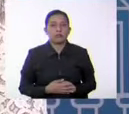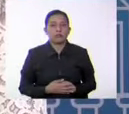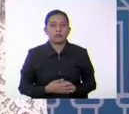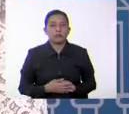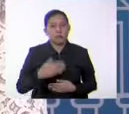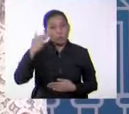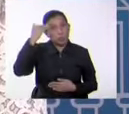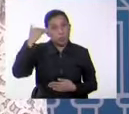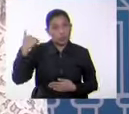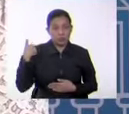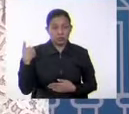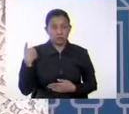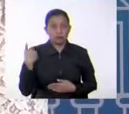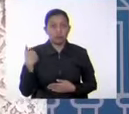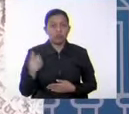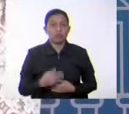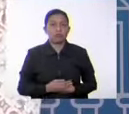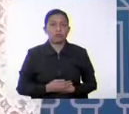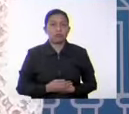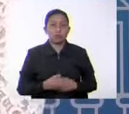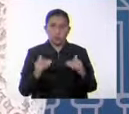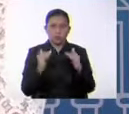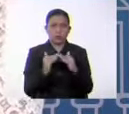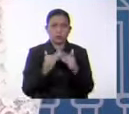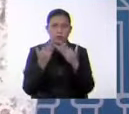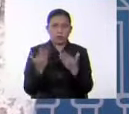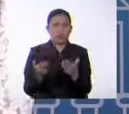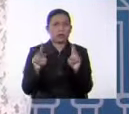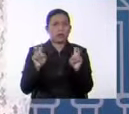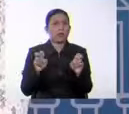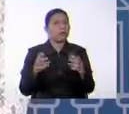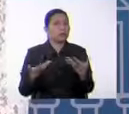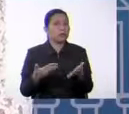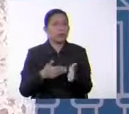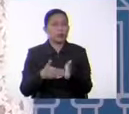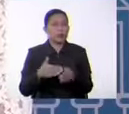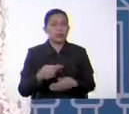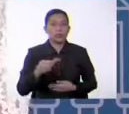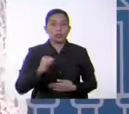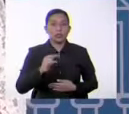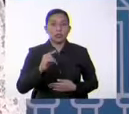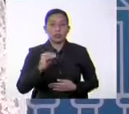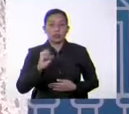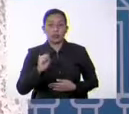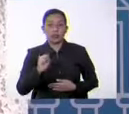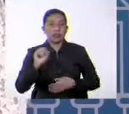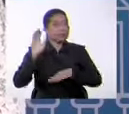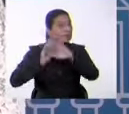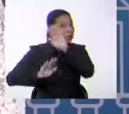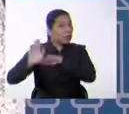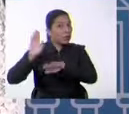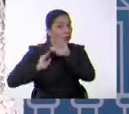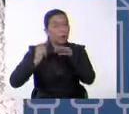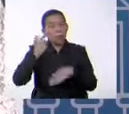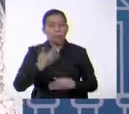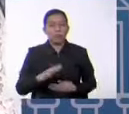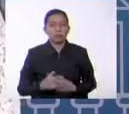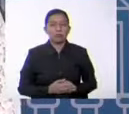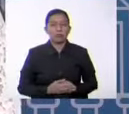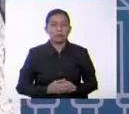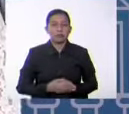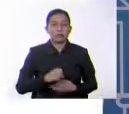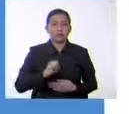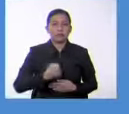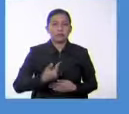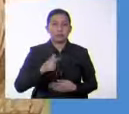mujer. En este caso también podemos situarlo a partir de hitos históricos. Por ejemplo, tenemos en el siglo